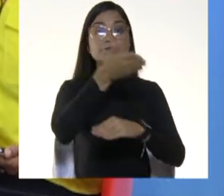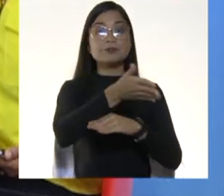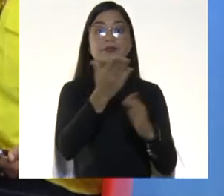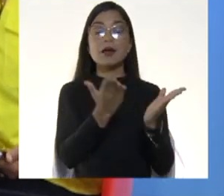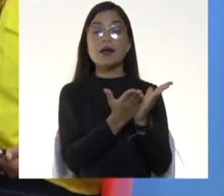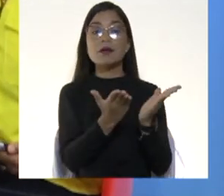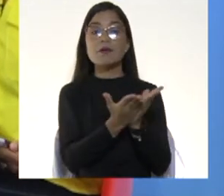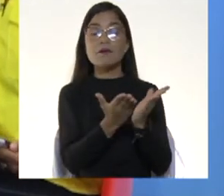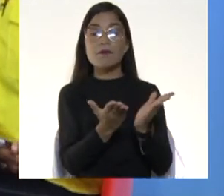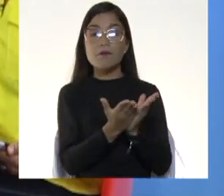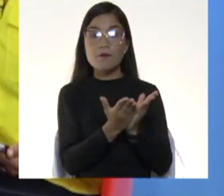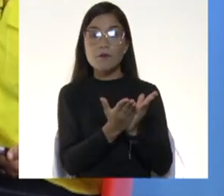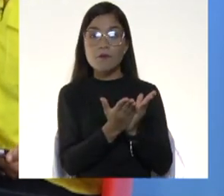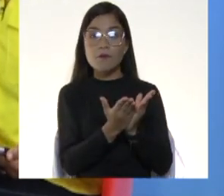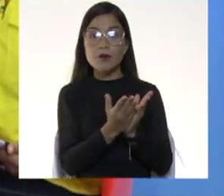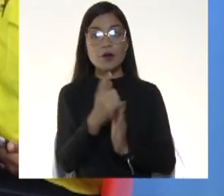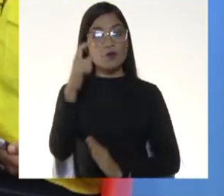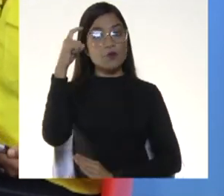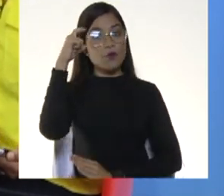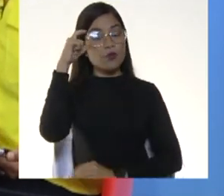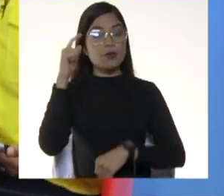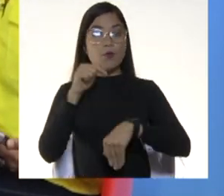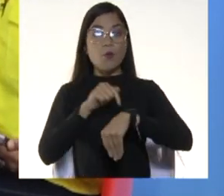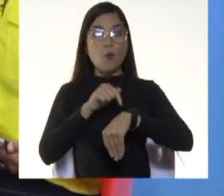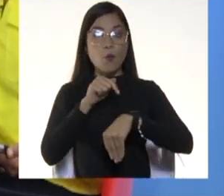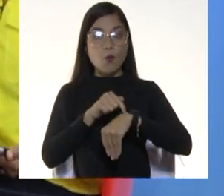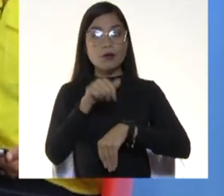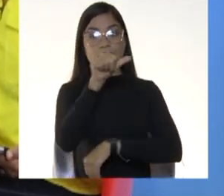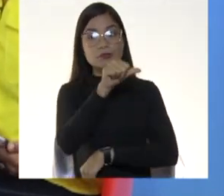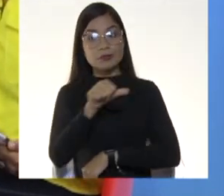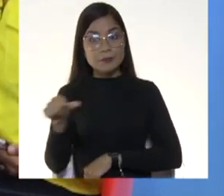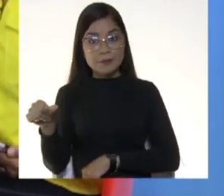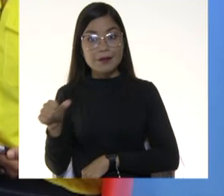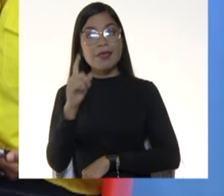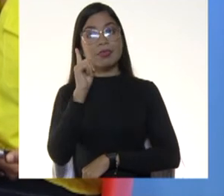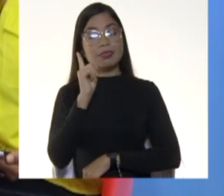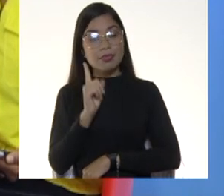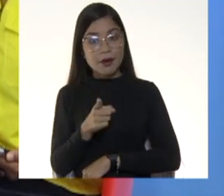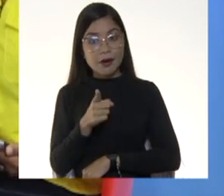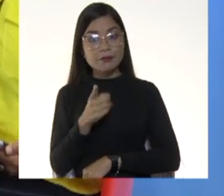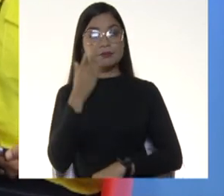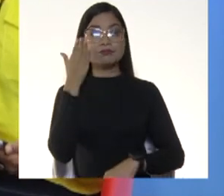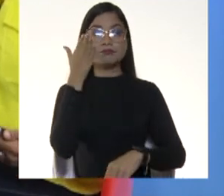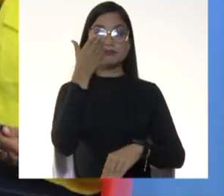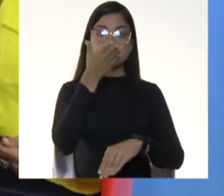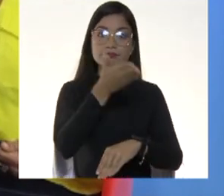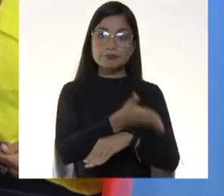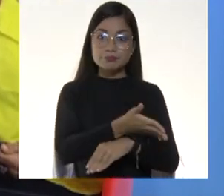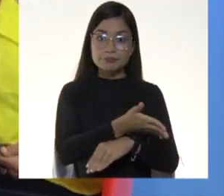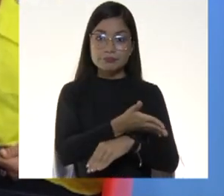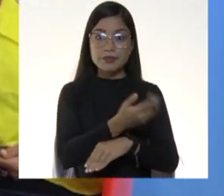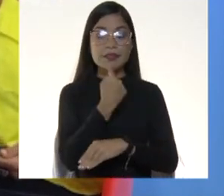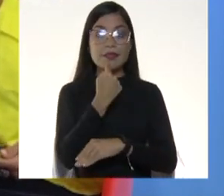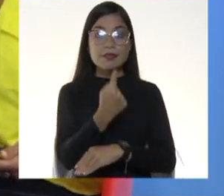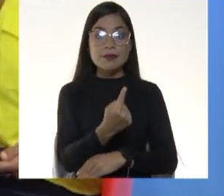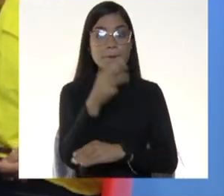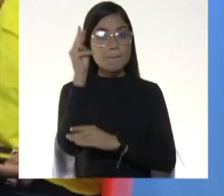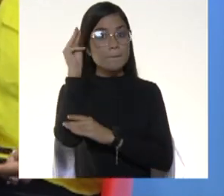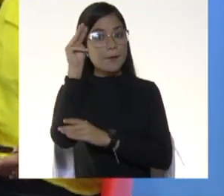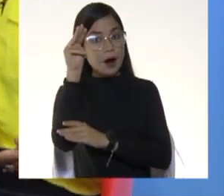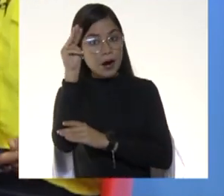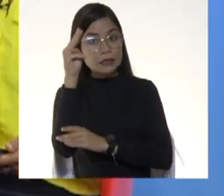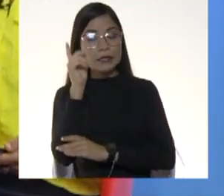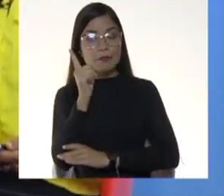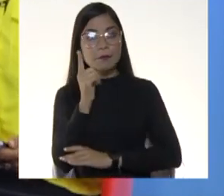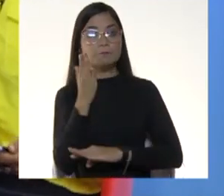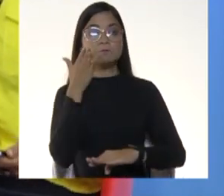o servicio en los días, horarios y semanas correspondientes, las semanas que te indiquen muy bien,